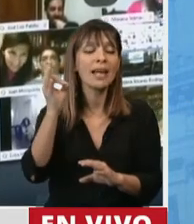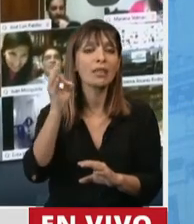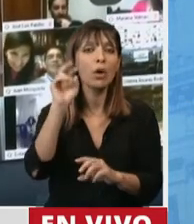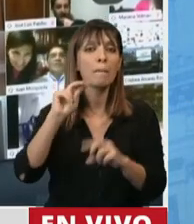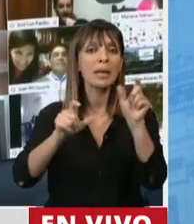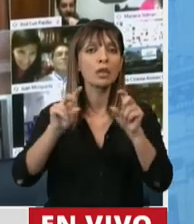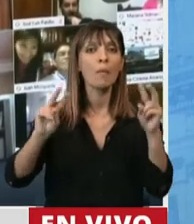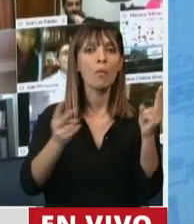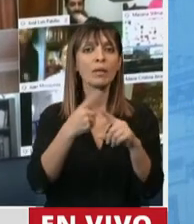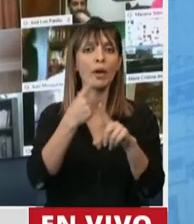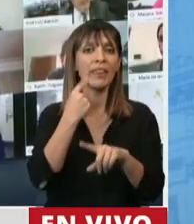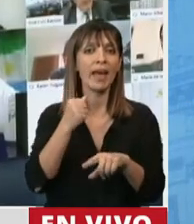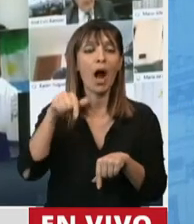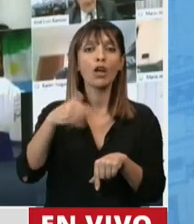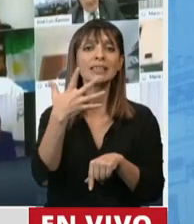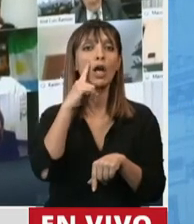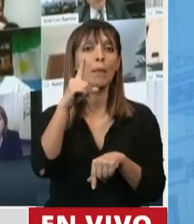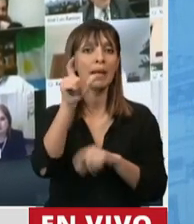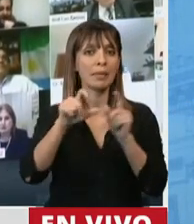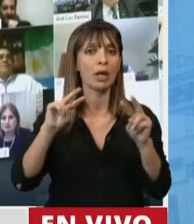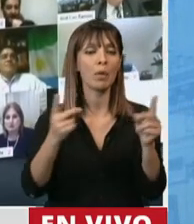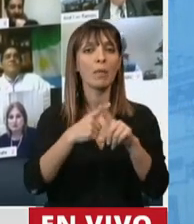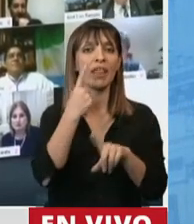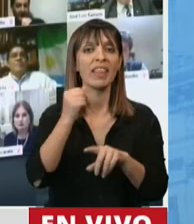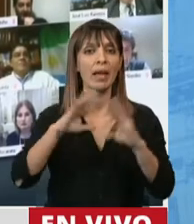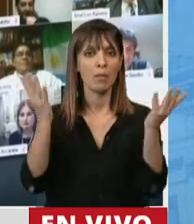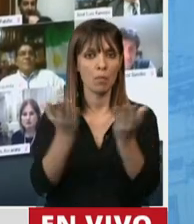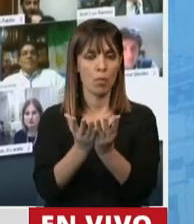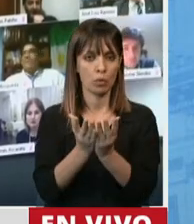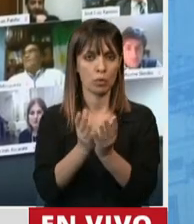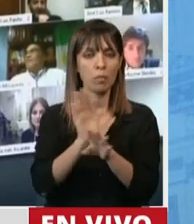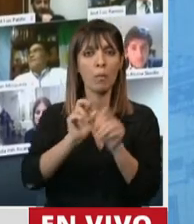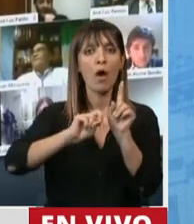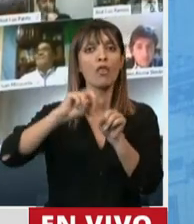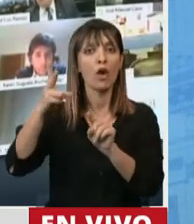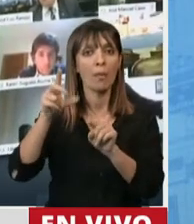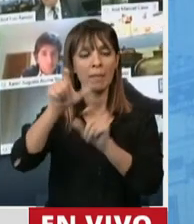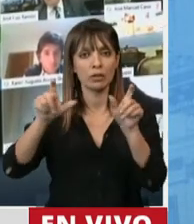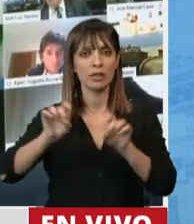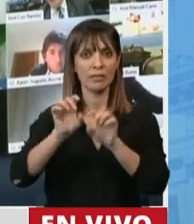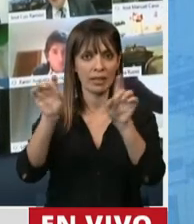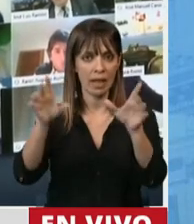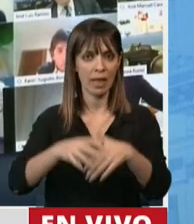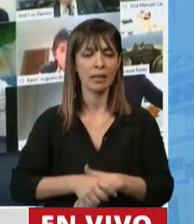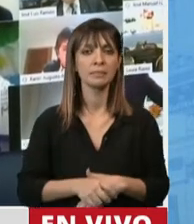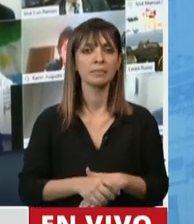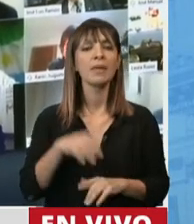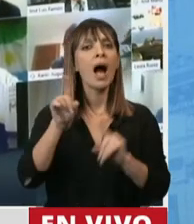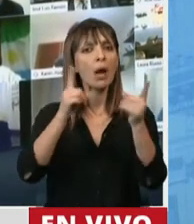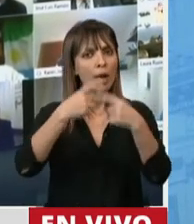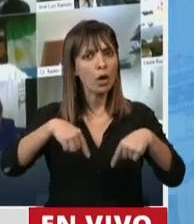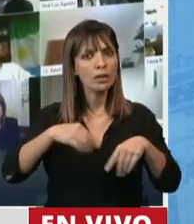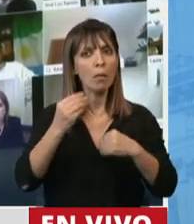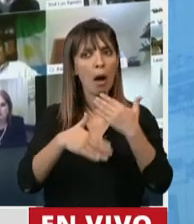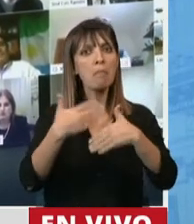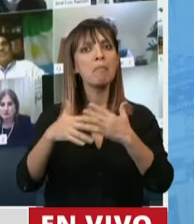día. Hoy tenemos 5,000 muertos por día, teniendo casi el doble de casos de cuando tuvimos el pico de mortalidad. Hay cosas que se están